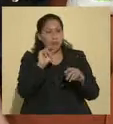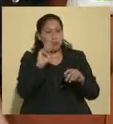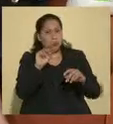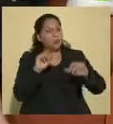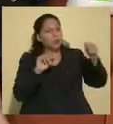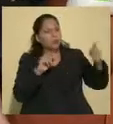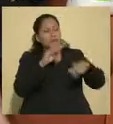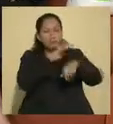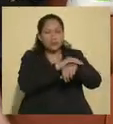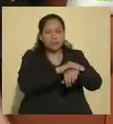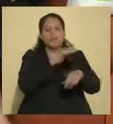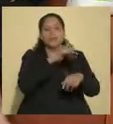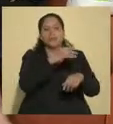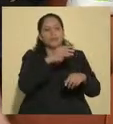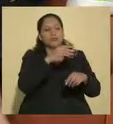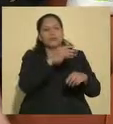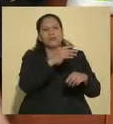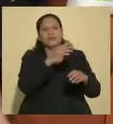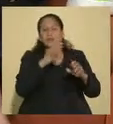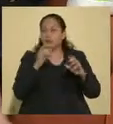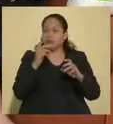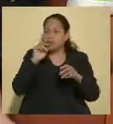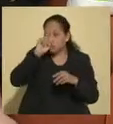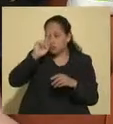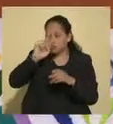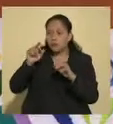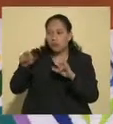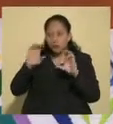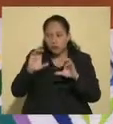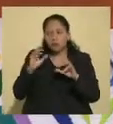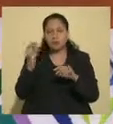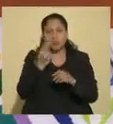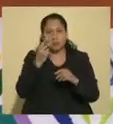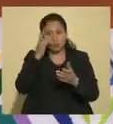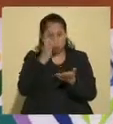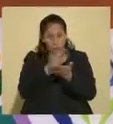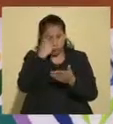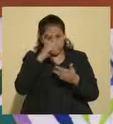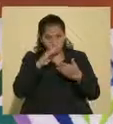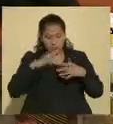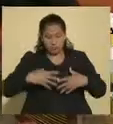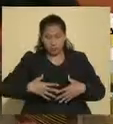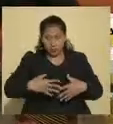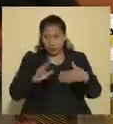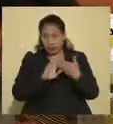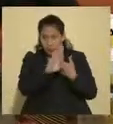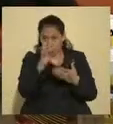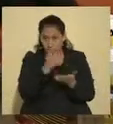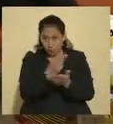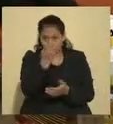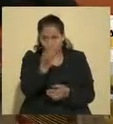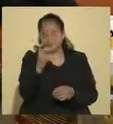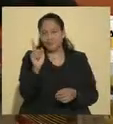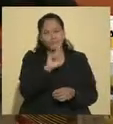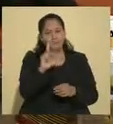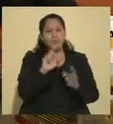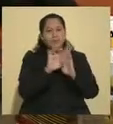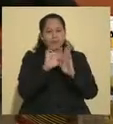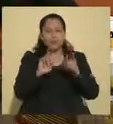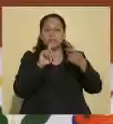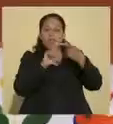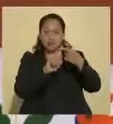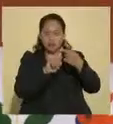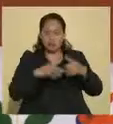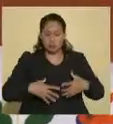hable también y les diga cómo cuidarse, porque no es solo para el embarazo. De 100 mujeres que tienen relaciones, no se